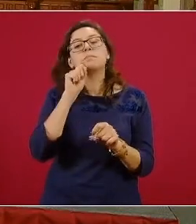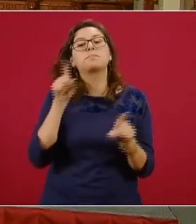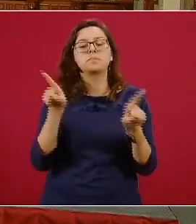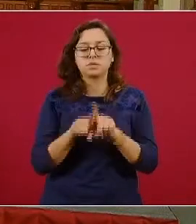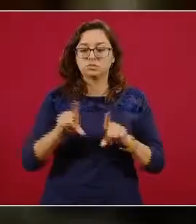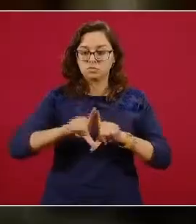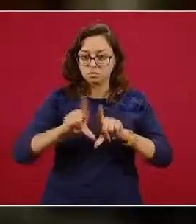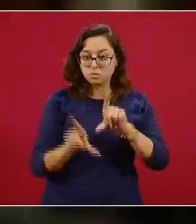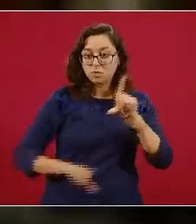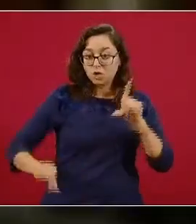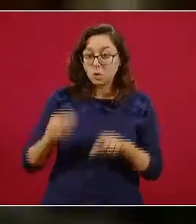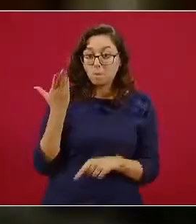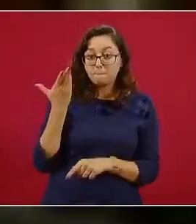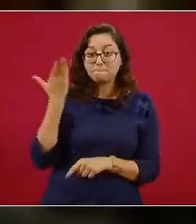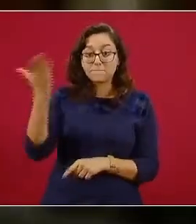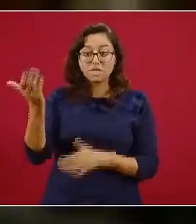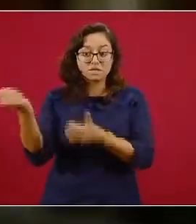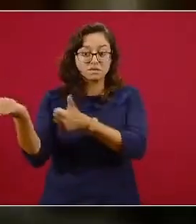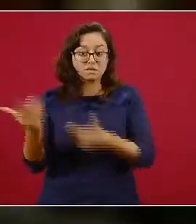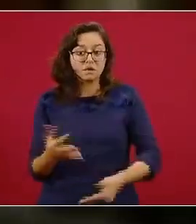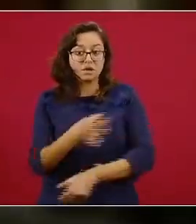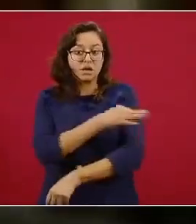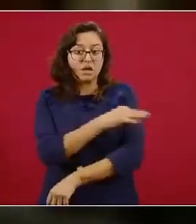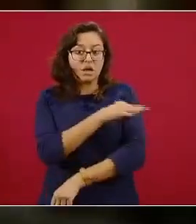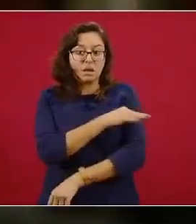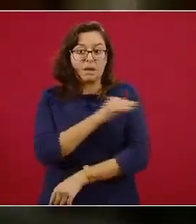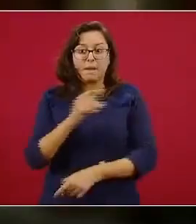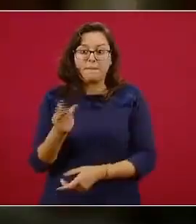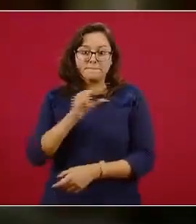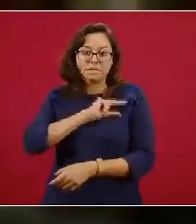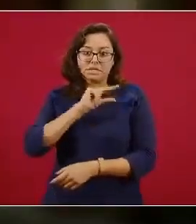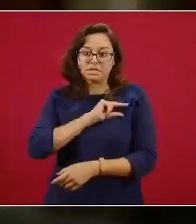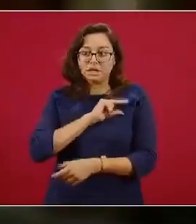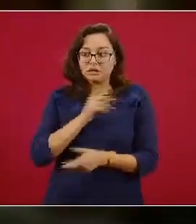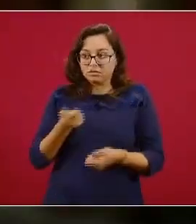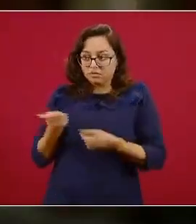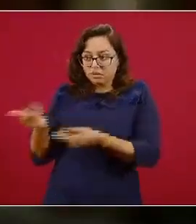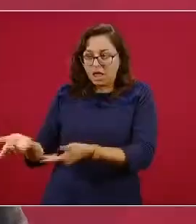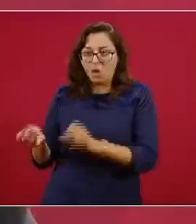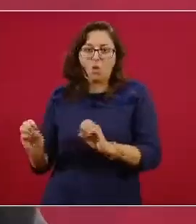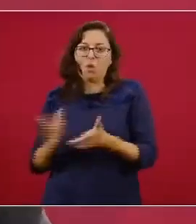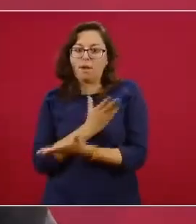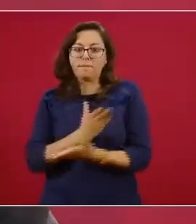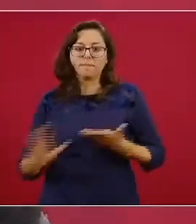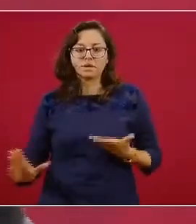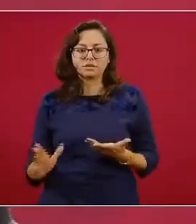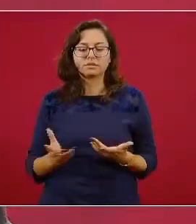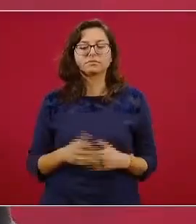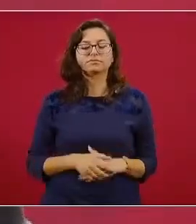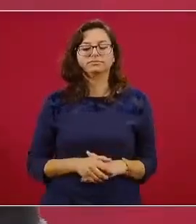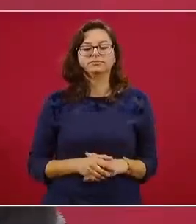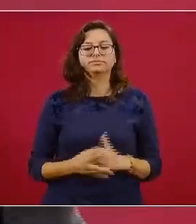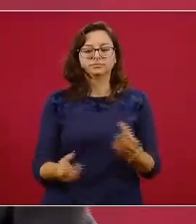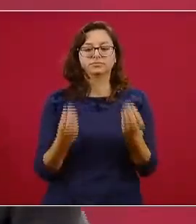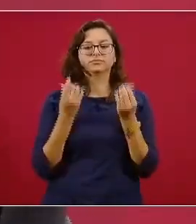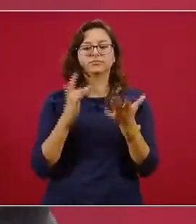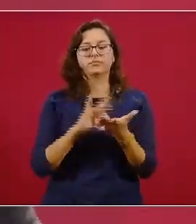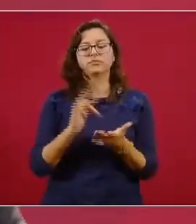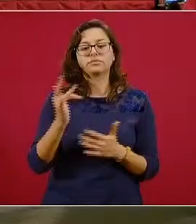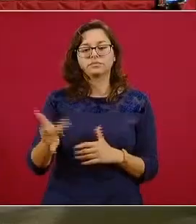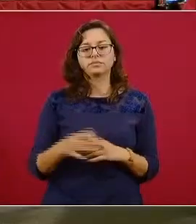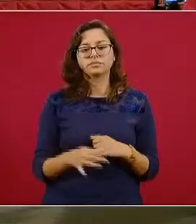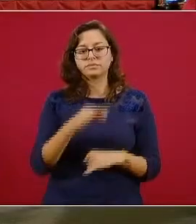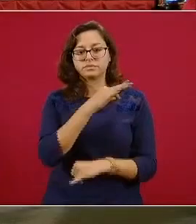pedido México, ¿se incluyen las que van al sector privado o son completamente independientes? Gracias. Muchas gracias por las preguntas. Empiezo por la